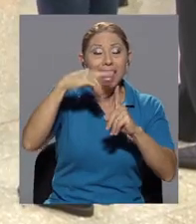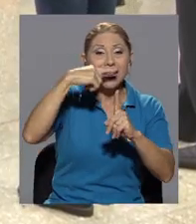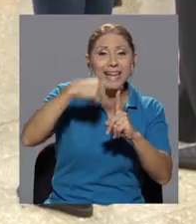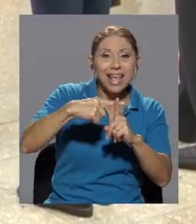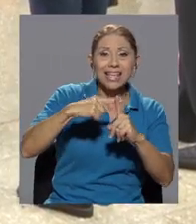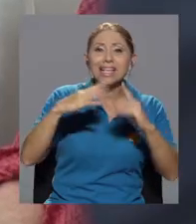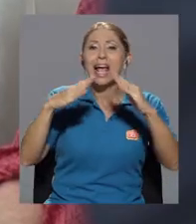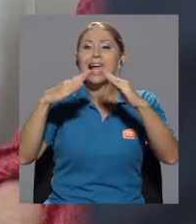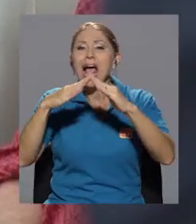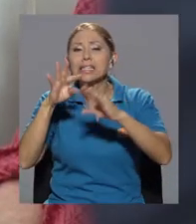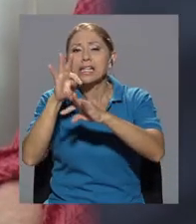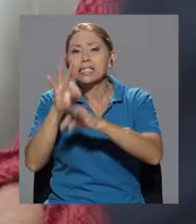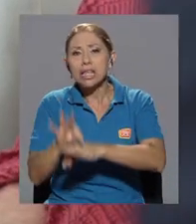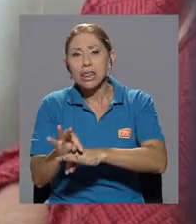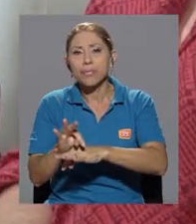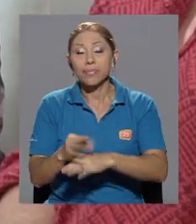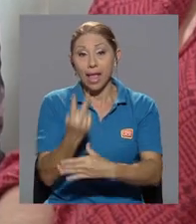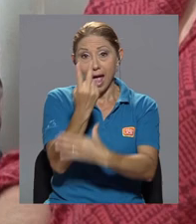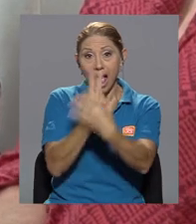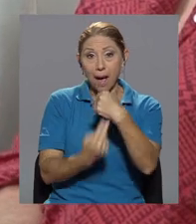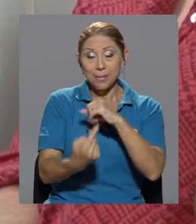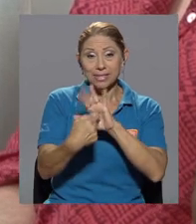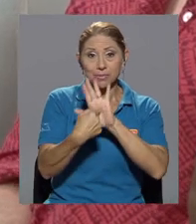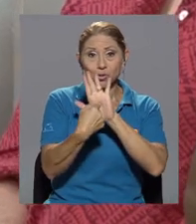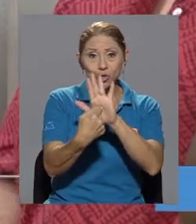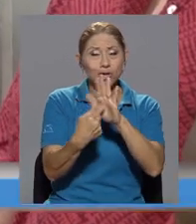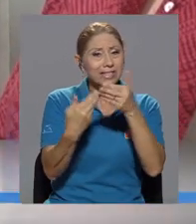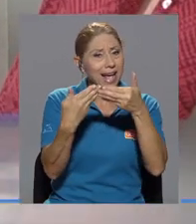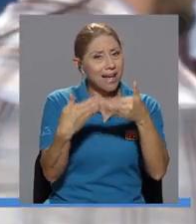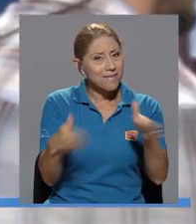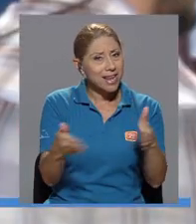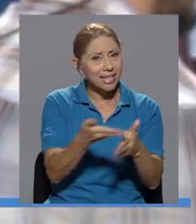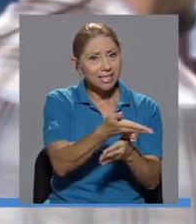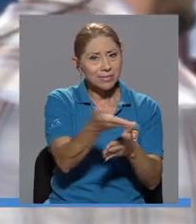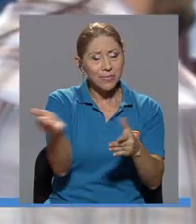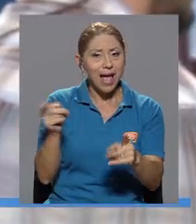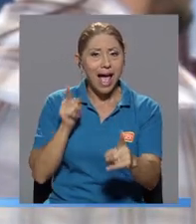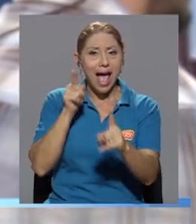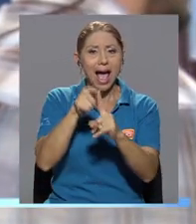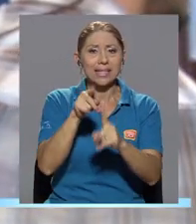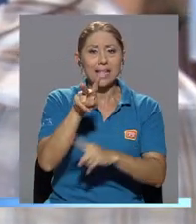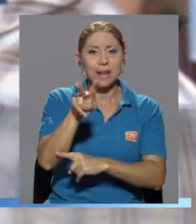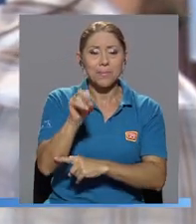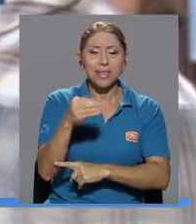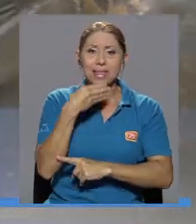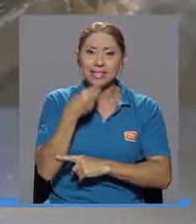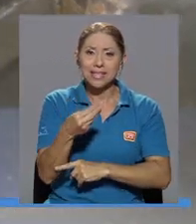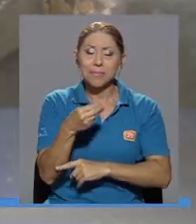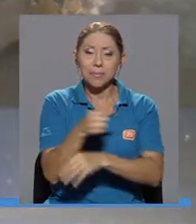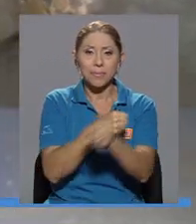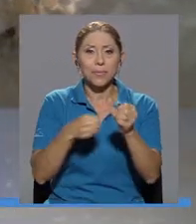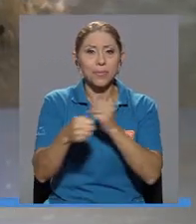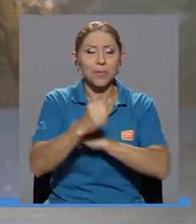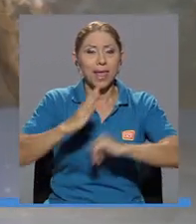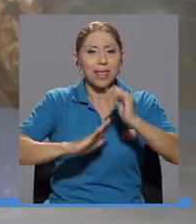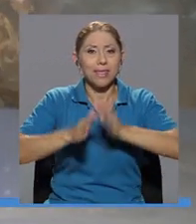emblemáticas. Ambas exposiciones se encuentran abiertas al público hasta el 20 de diciembre en el vestíbulo del edificio